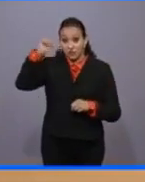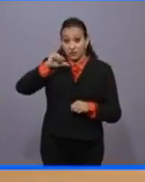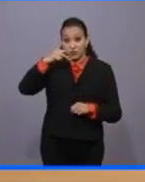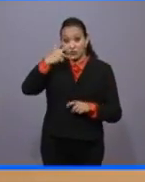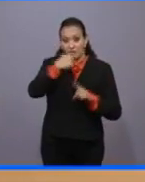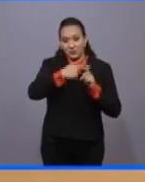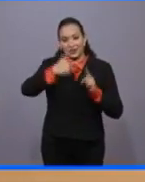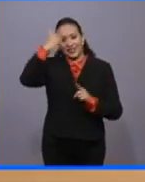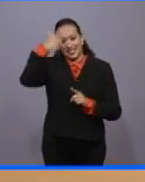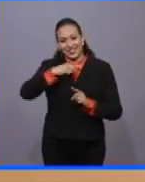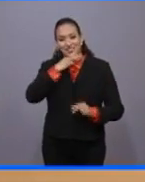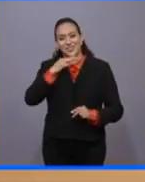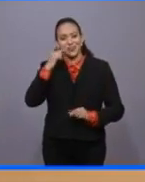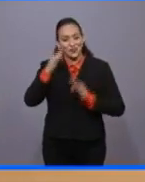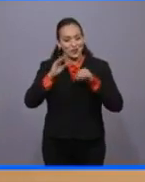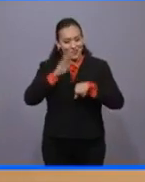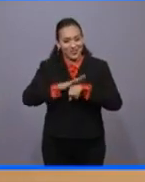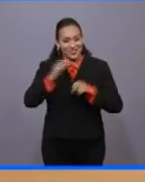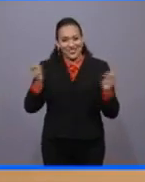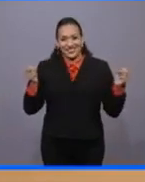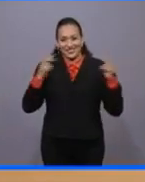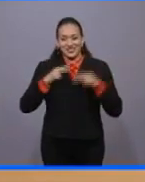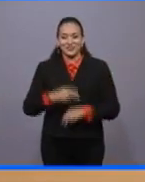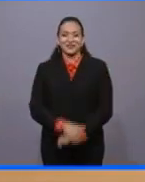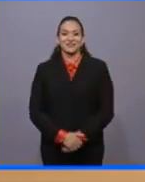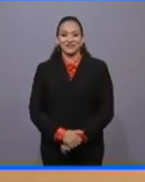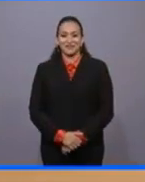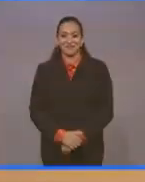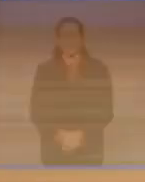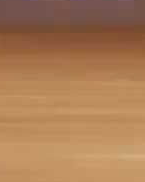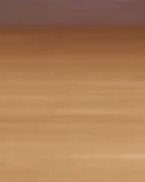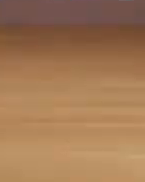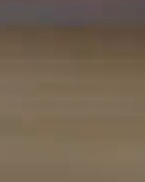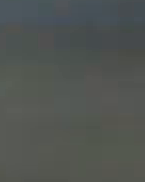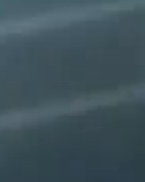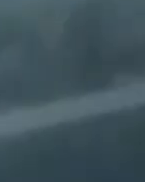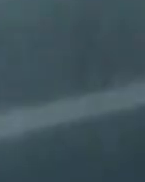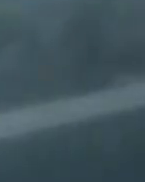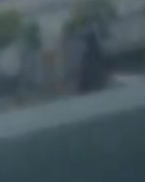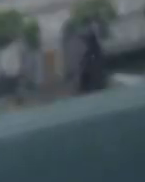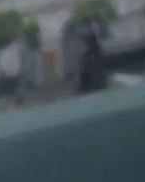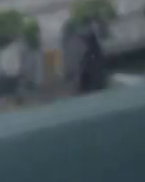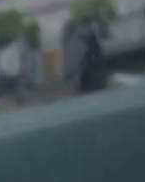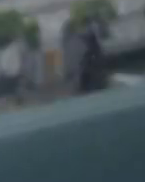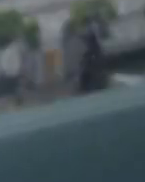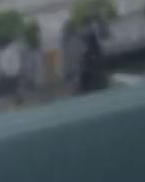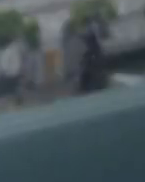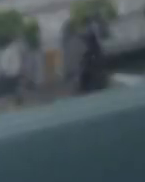20:30 horas con más noticias. Hasta entonces.